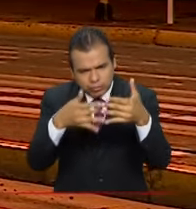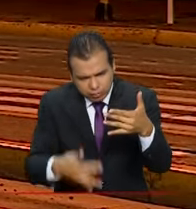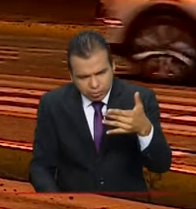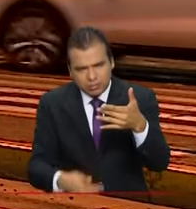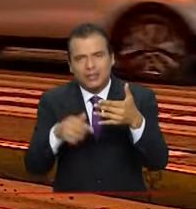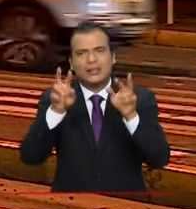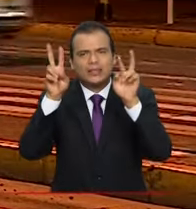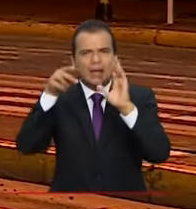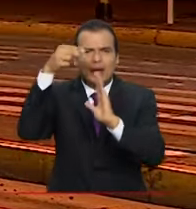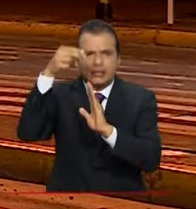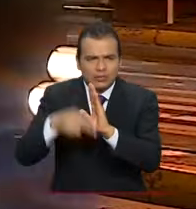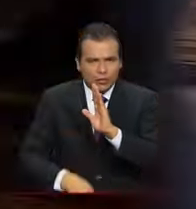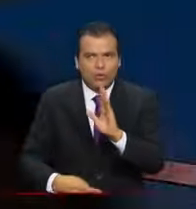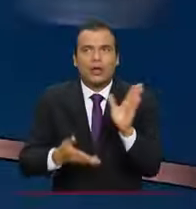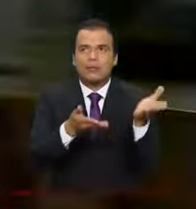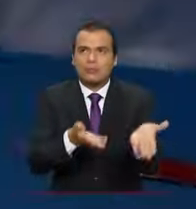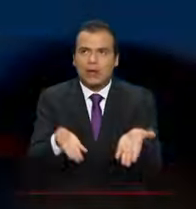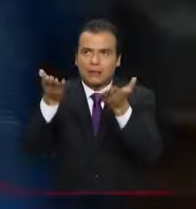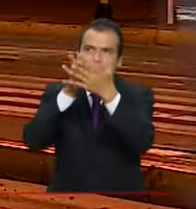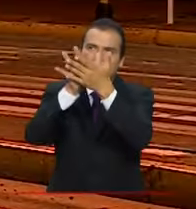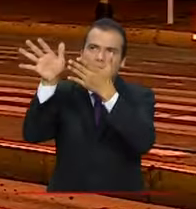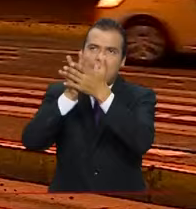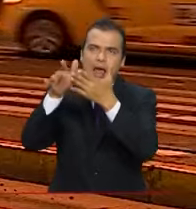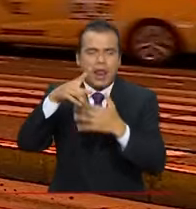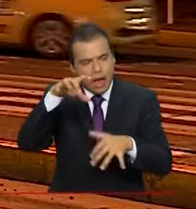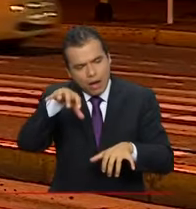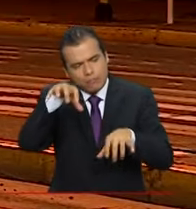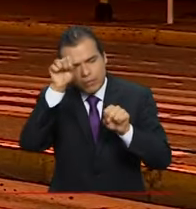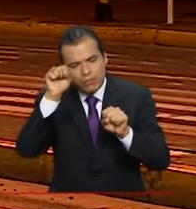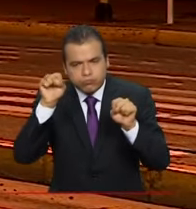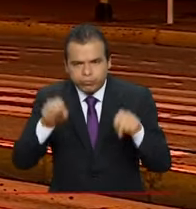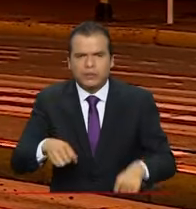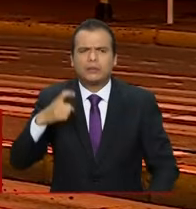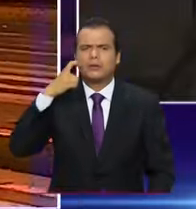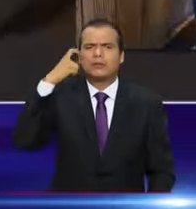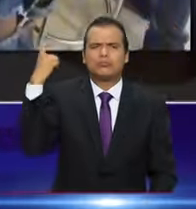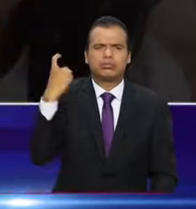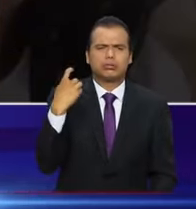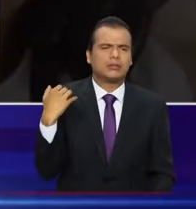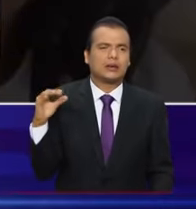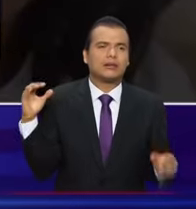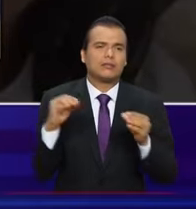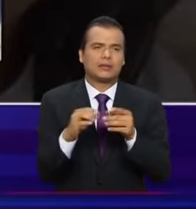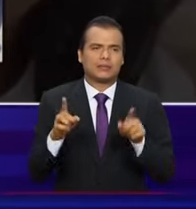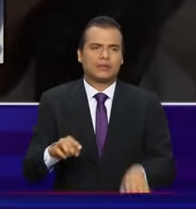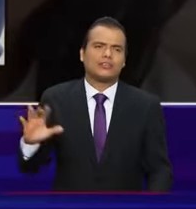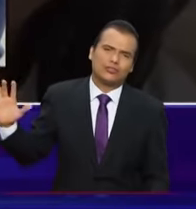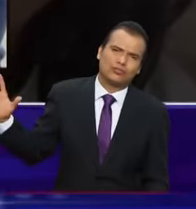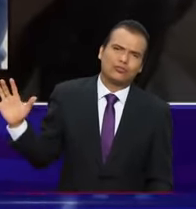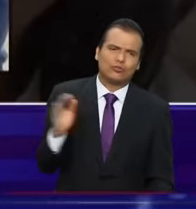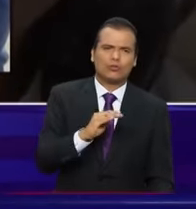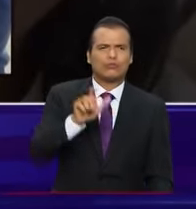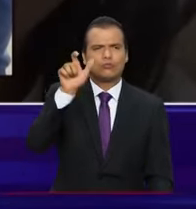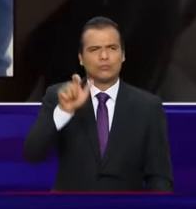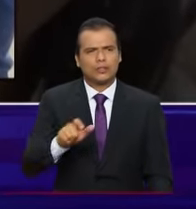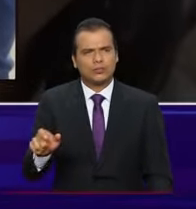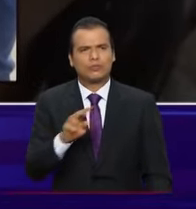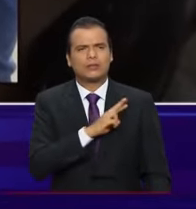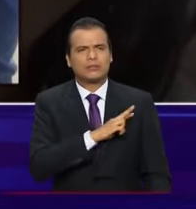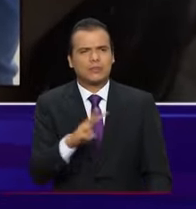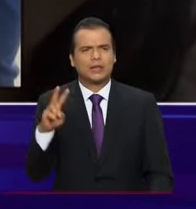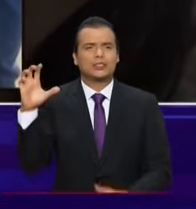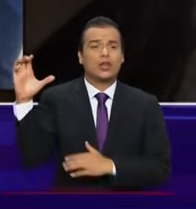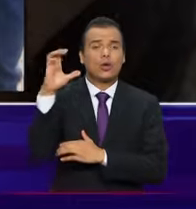Mire, y es que otra de las recomendaciones es para las comunidades aquí en el Valle del Cauca y en el resto del